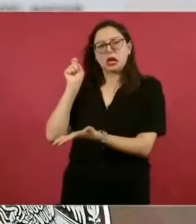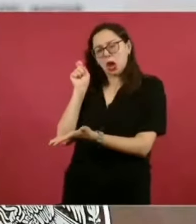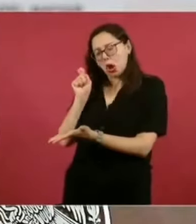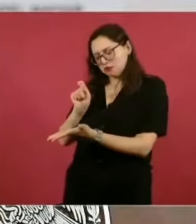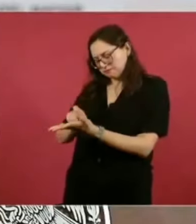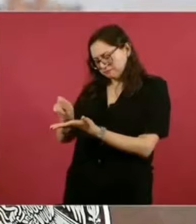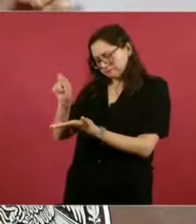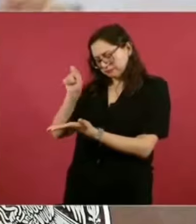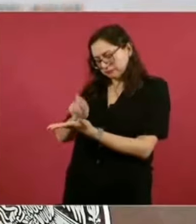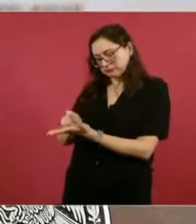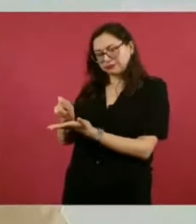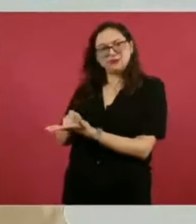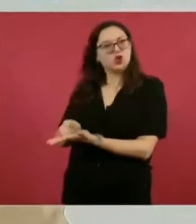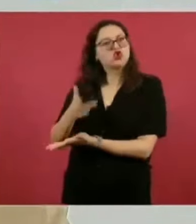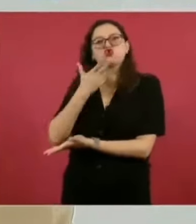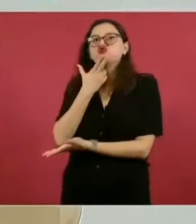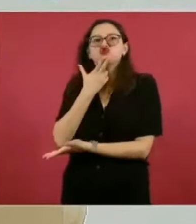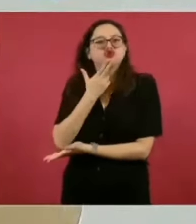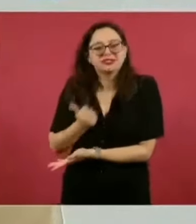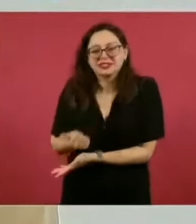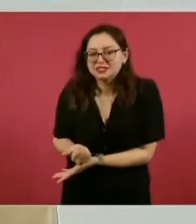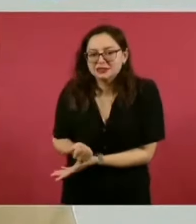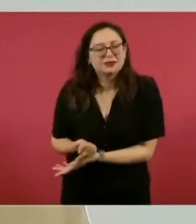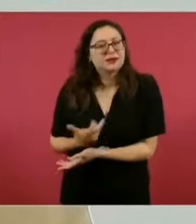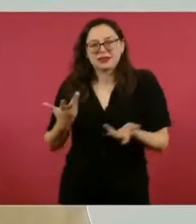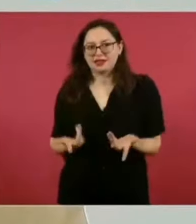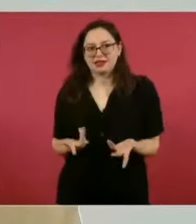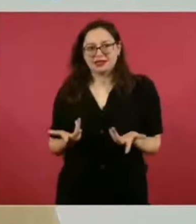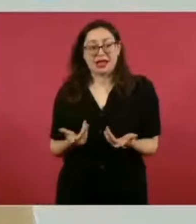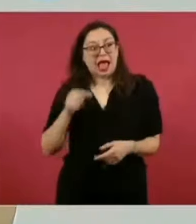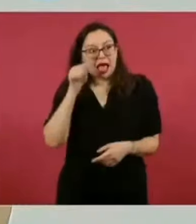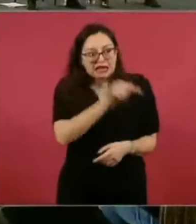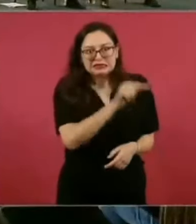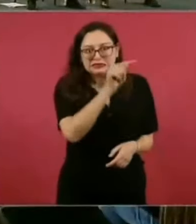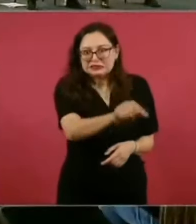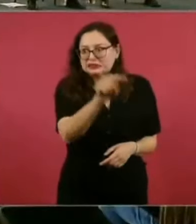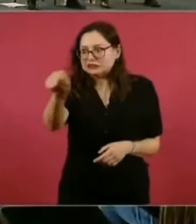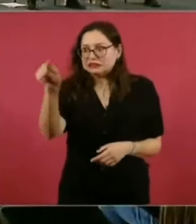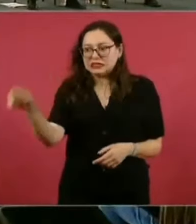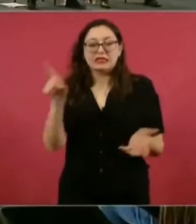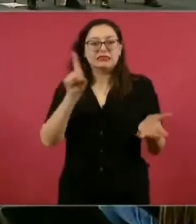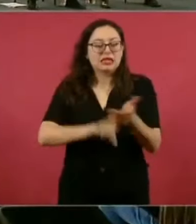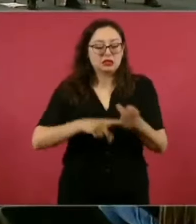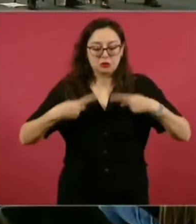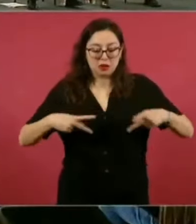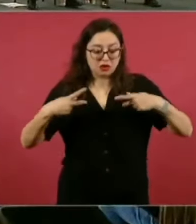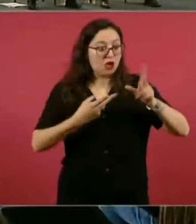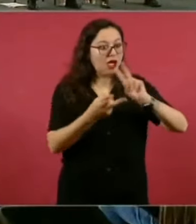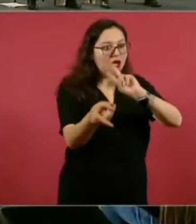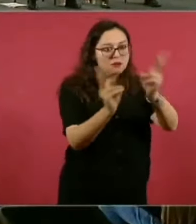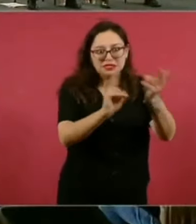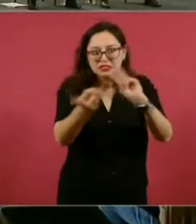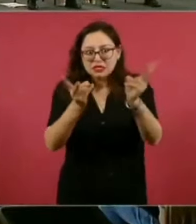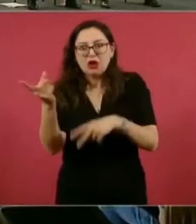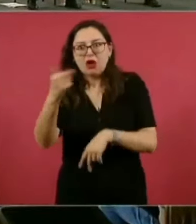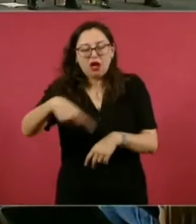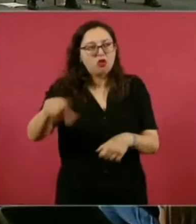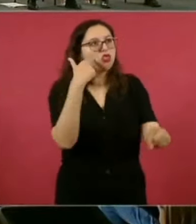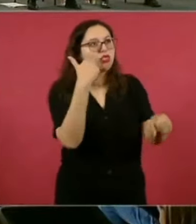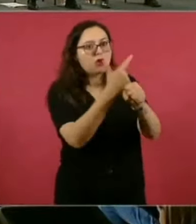un estado, no es lo mismo jamás que la gente identificando el problema y ejerciendo